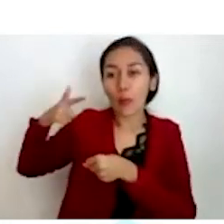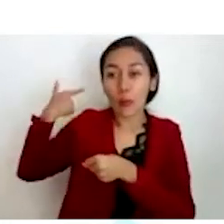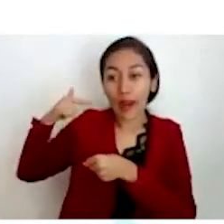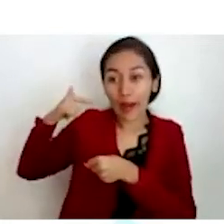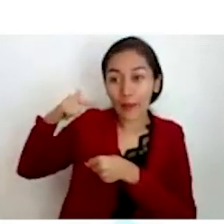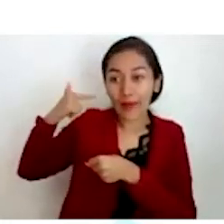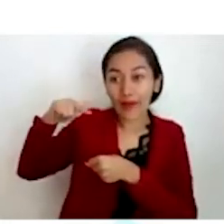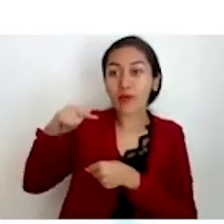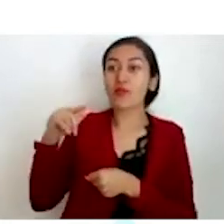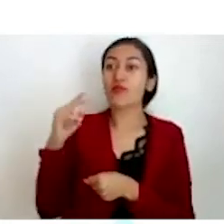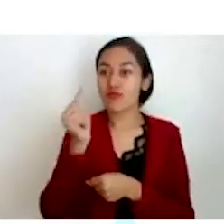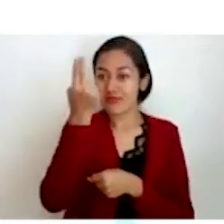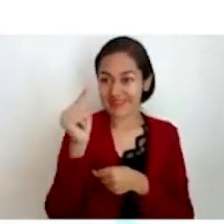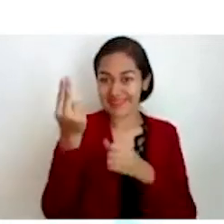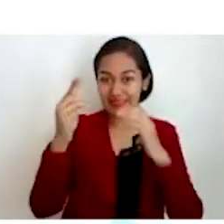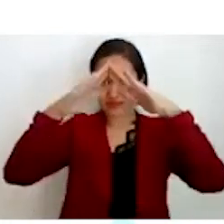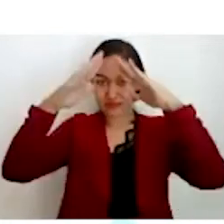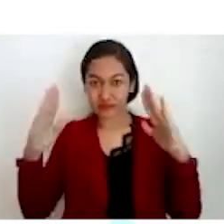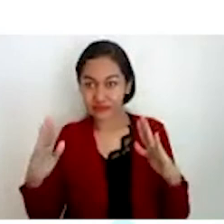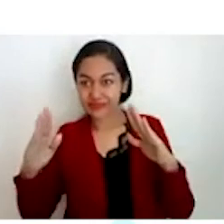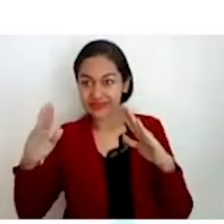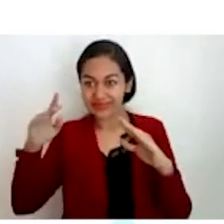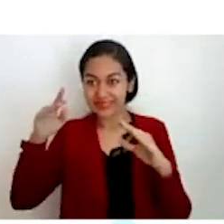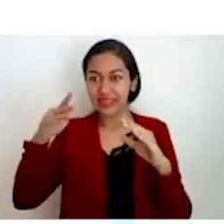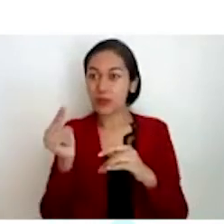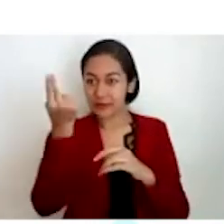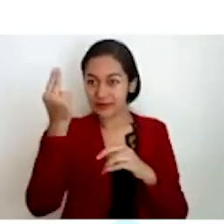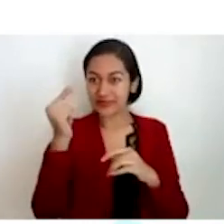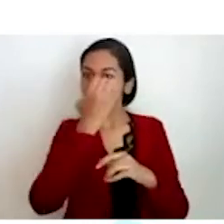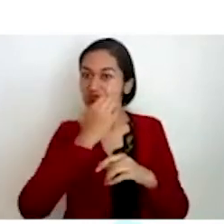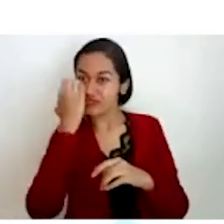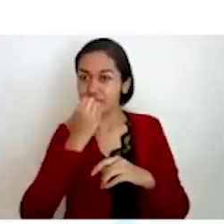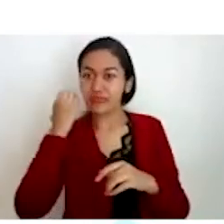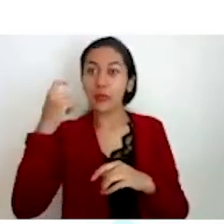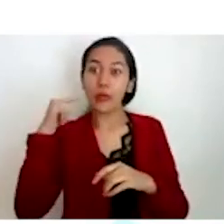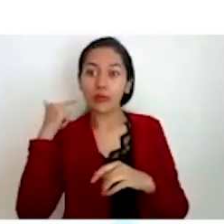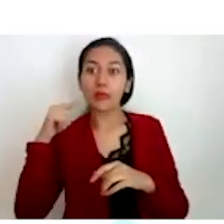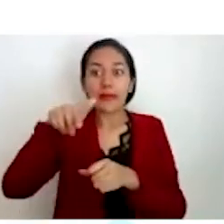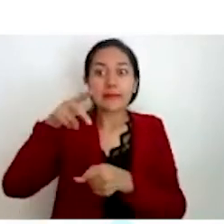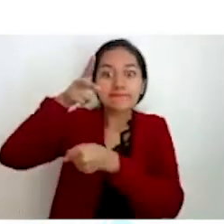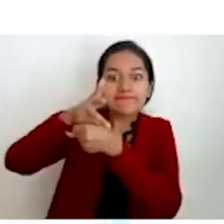un guiño al acorazado de Potemkin del director ruso Eisenstein.